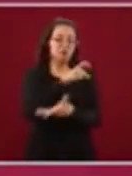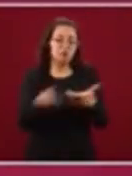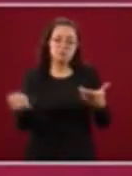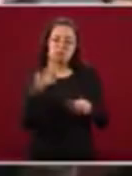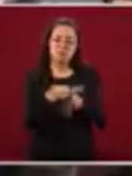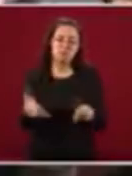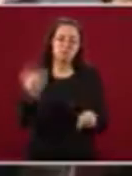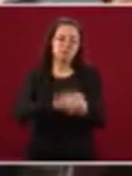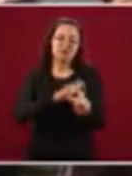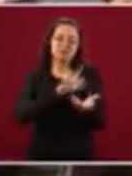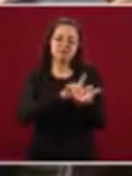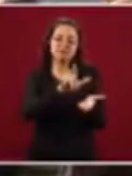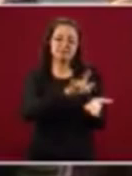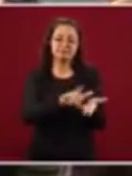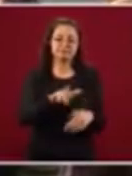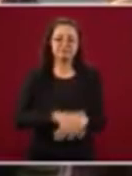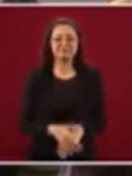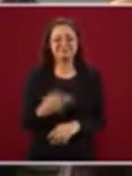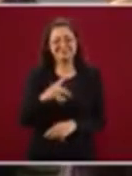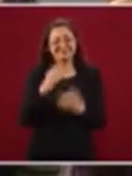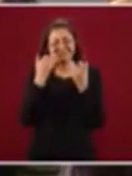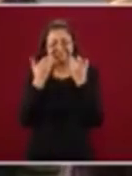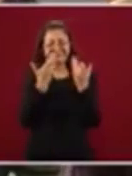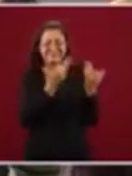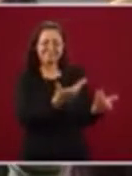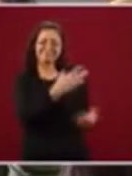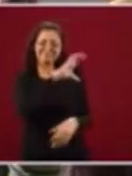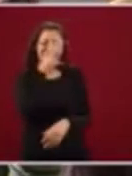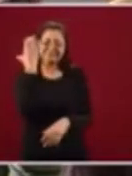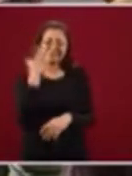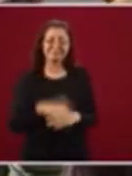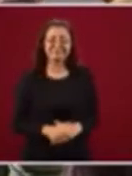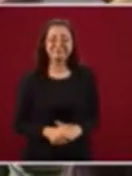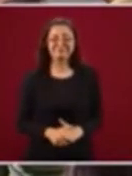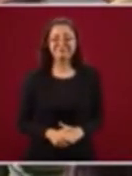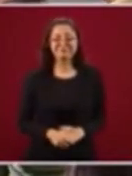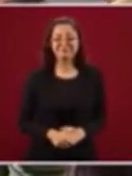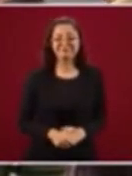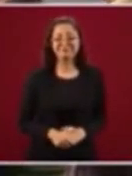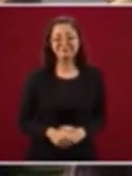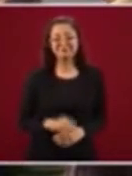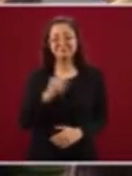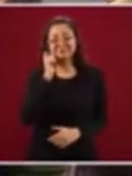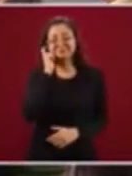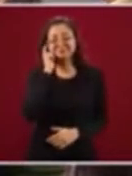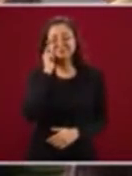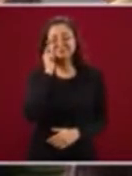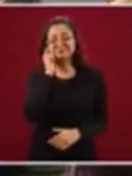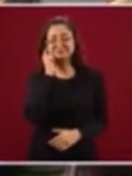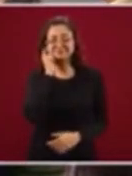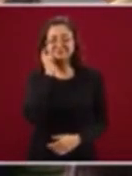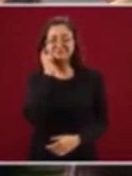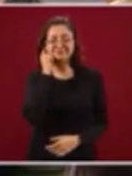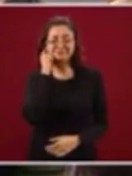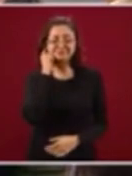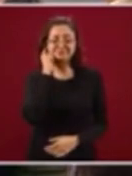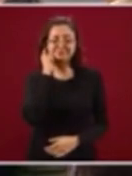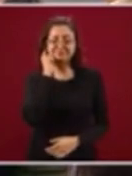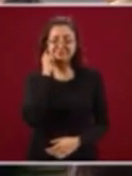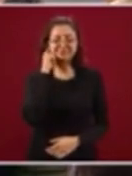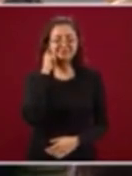mismo. Pero miren esto. ¿Ya se sabe cuándo va a llegar el avión a México? ¿Cuándo